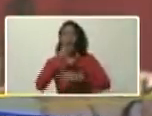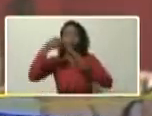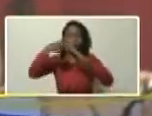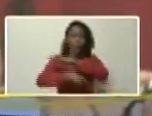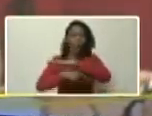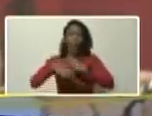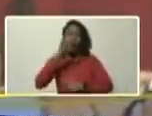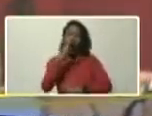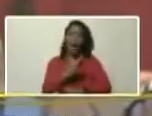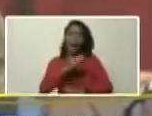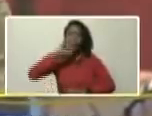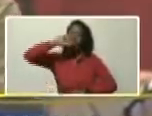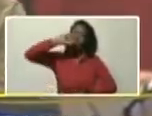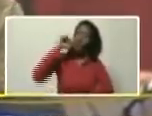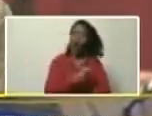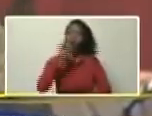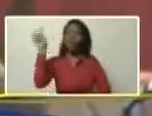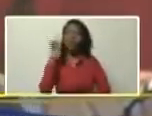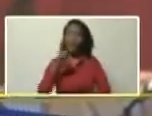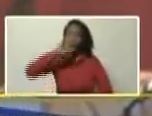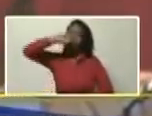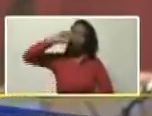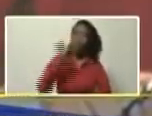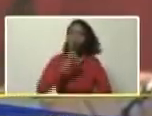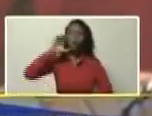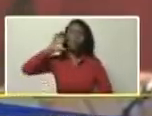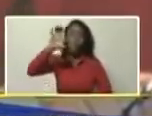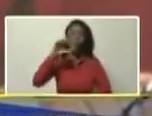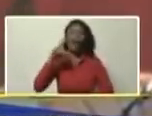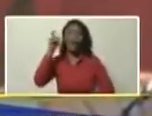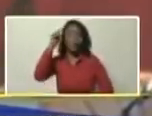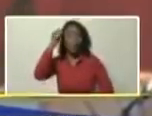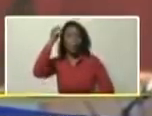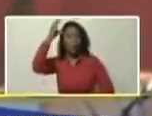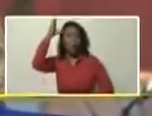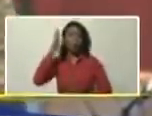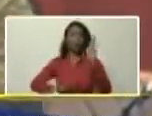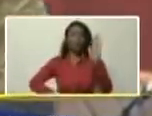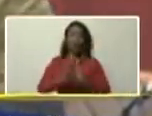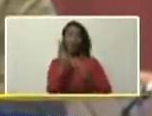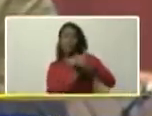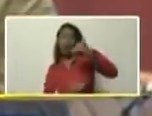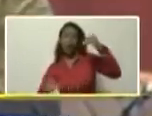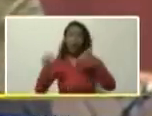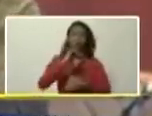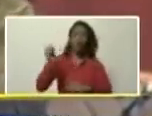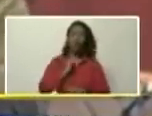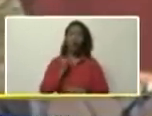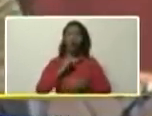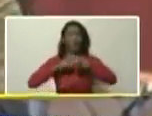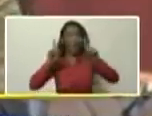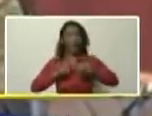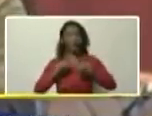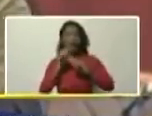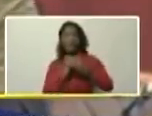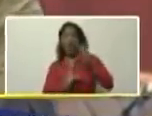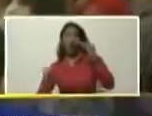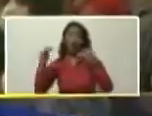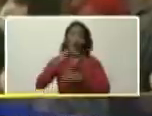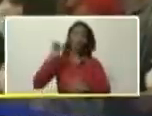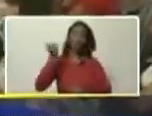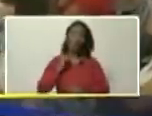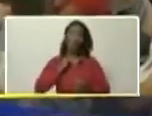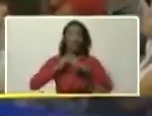Barinas, aman a Venezuela, aman a su patria y son capaces de superar cualquier diferencia y elevarse sobre